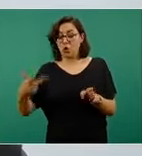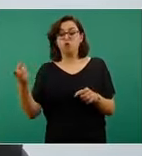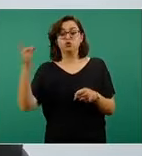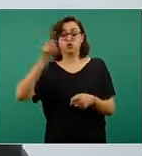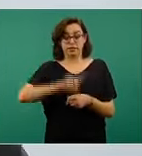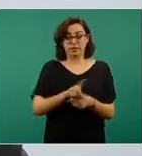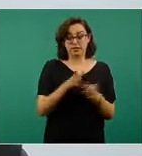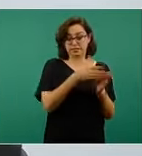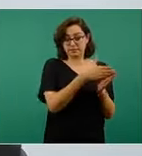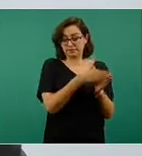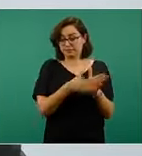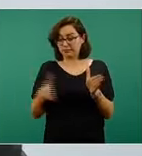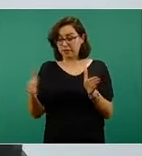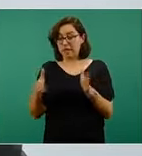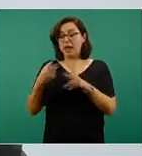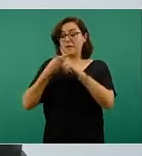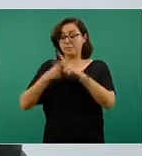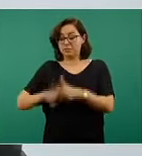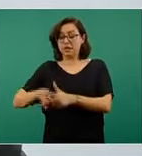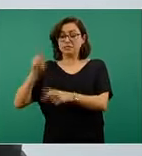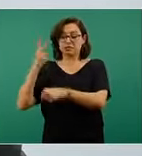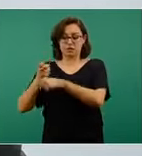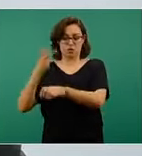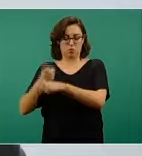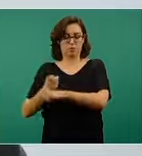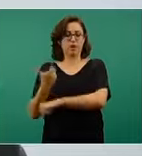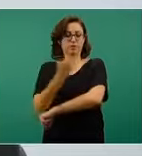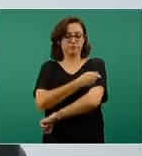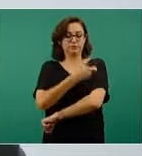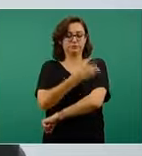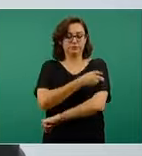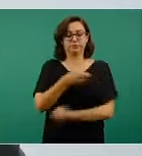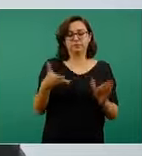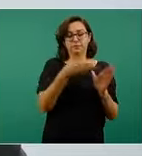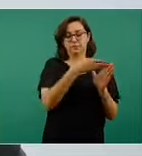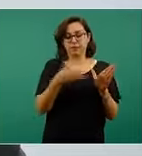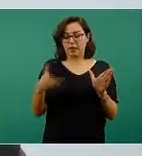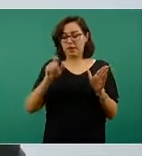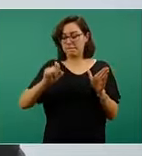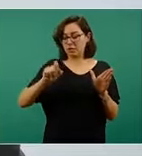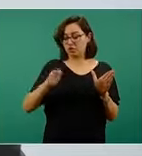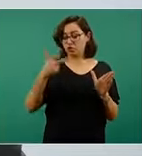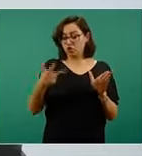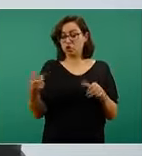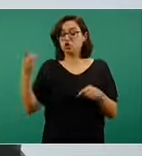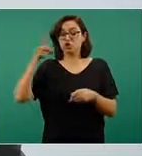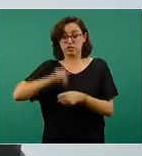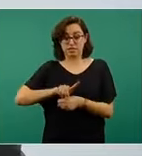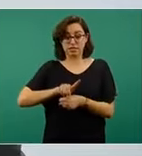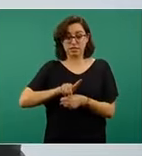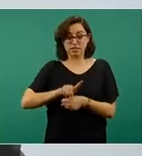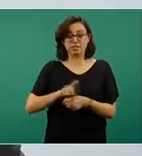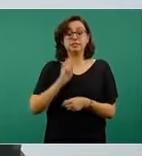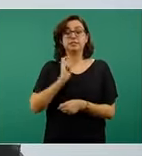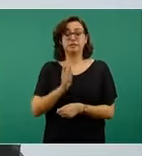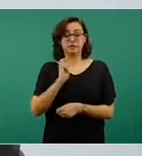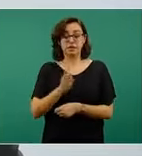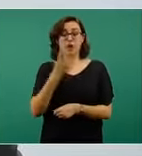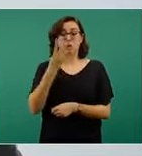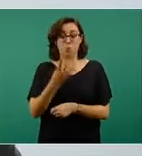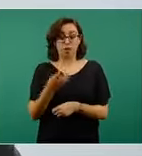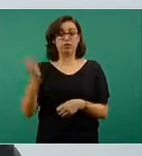ventana antes de iniciar con la aplicación de la segunda dosis de 28 días. Y una vez que se cumplen estas 4 semanas, se